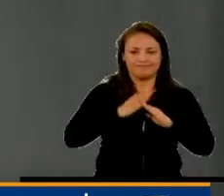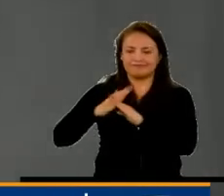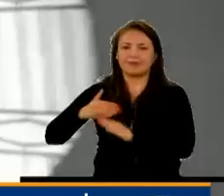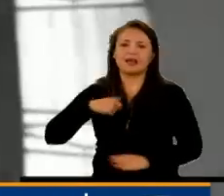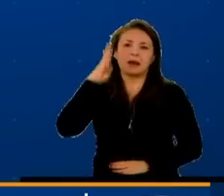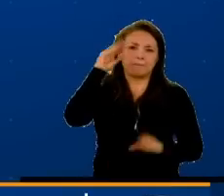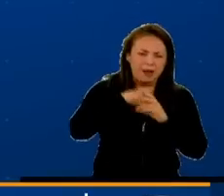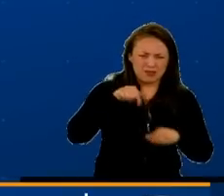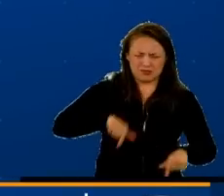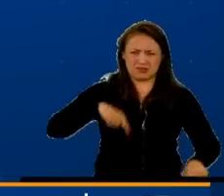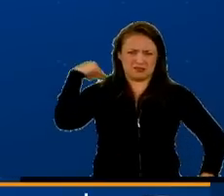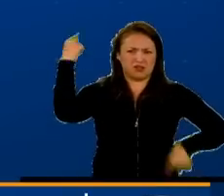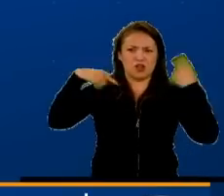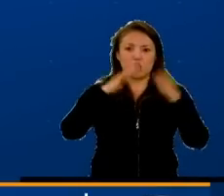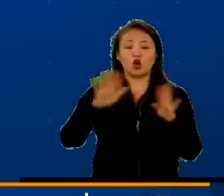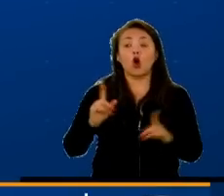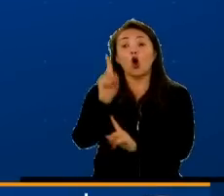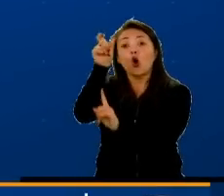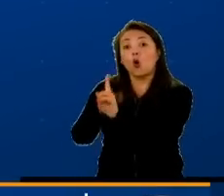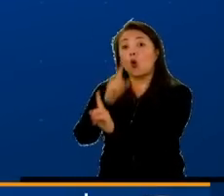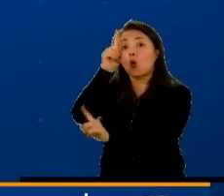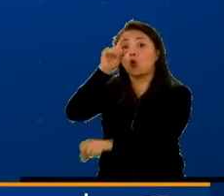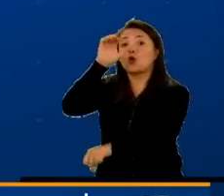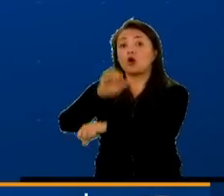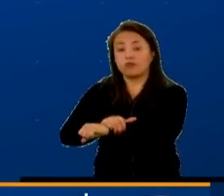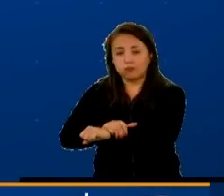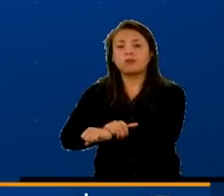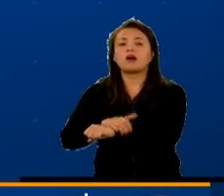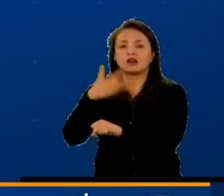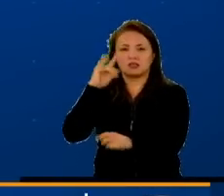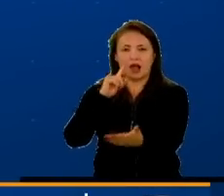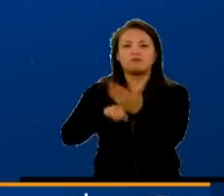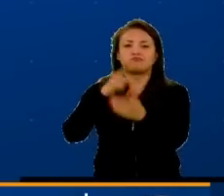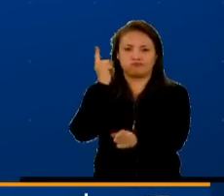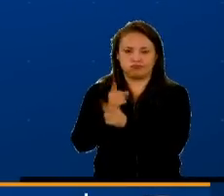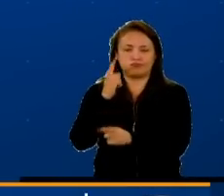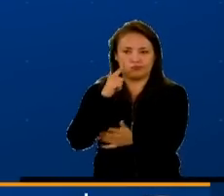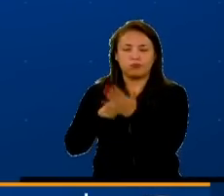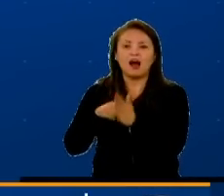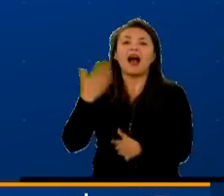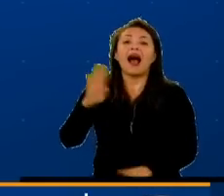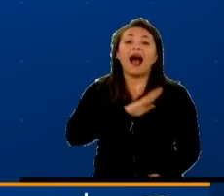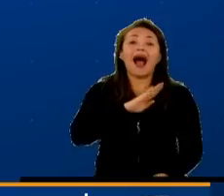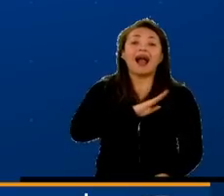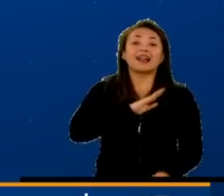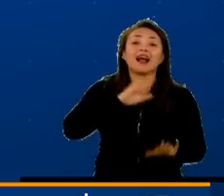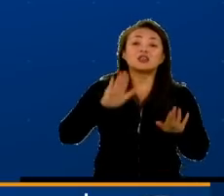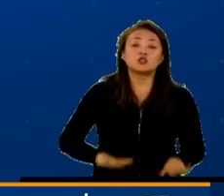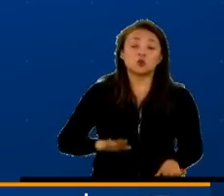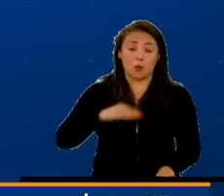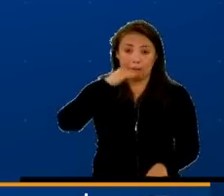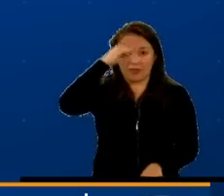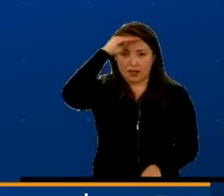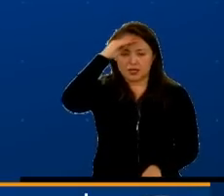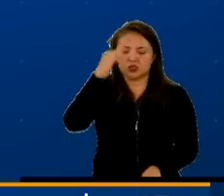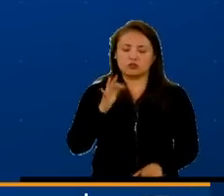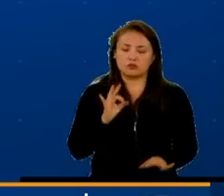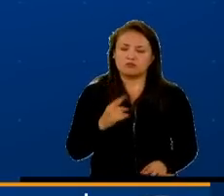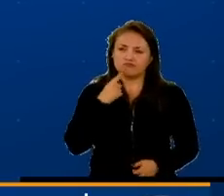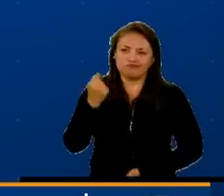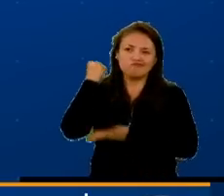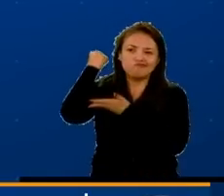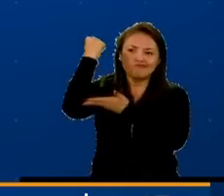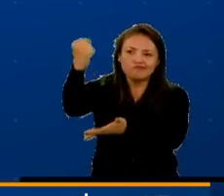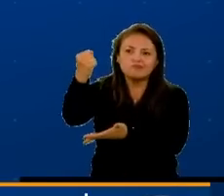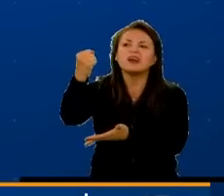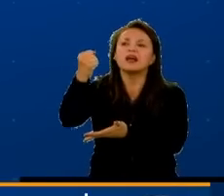loco todo esto. La captura de uno de los delincuentes quedó registrada. El alcalde de Medellín, Daniel Quintero, ofreció una recompensa